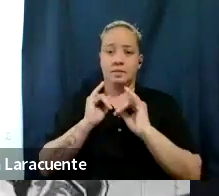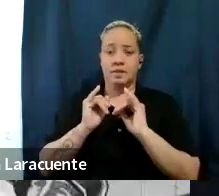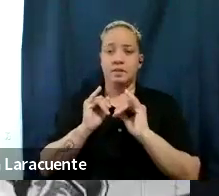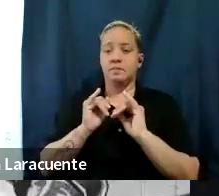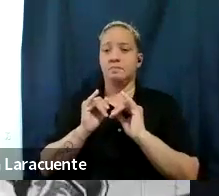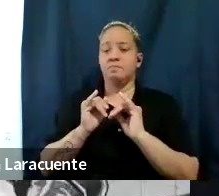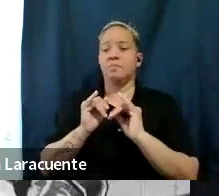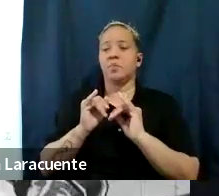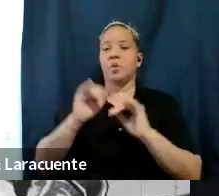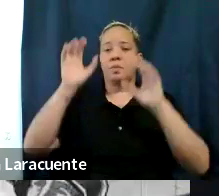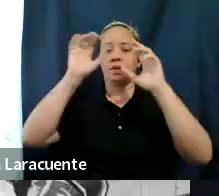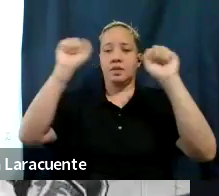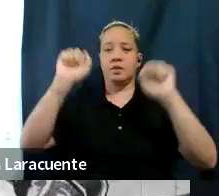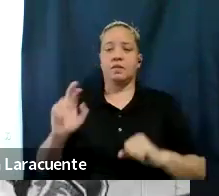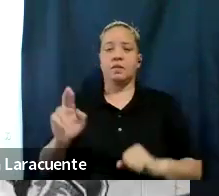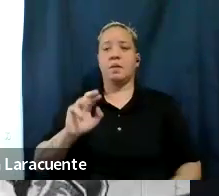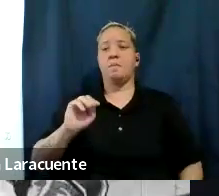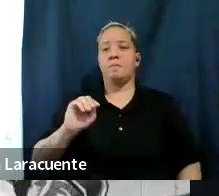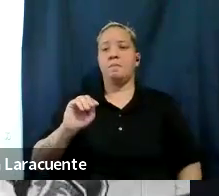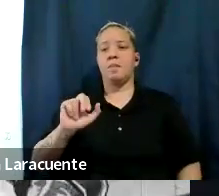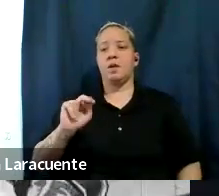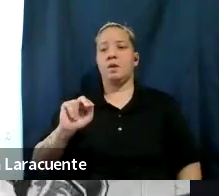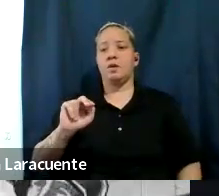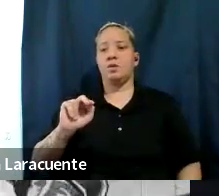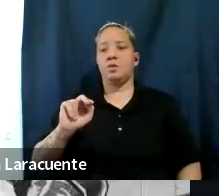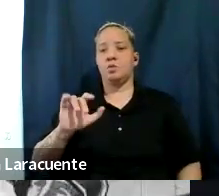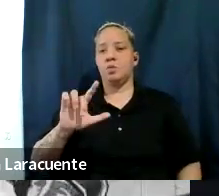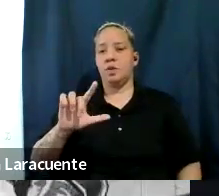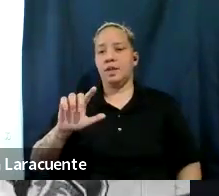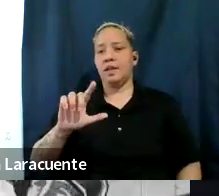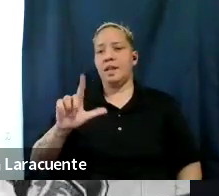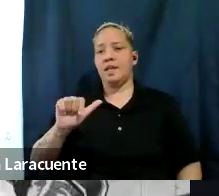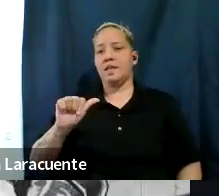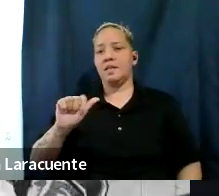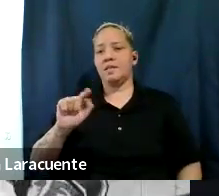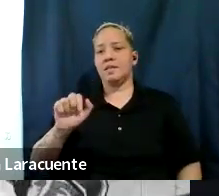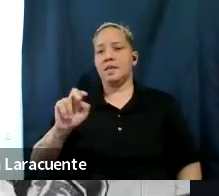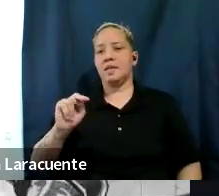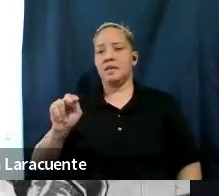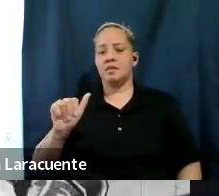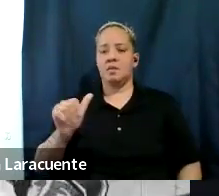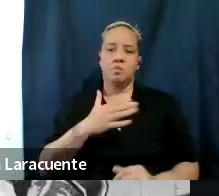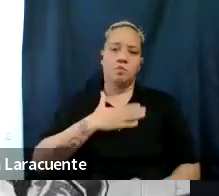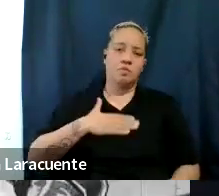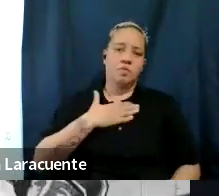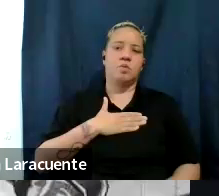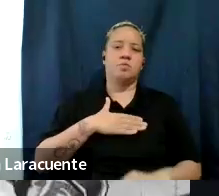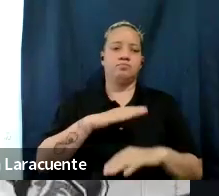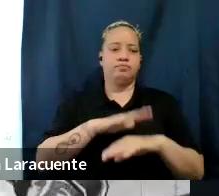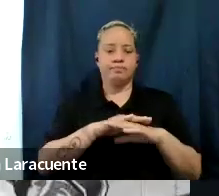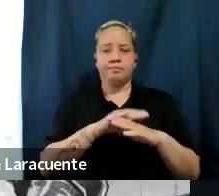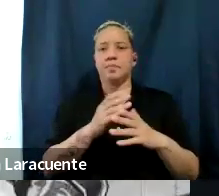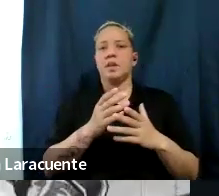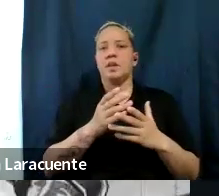presidente de la República, con Manuel Azaña, y le pide por favor que le solicita un visado para poder salir